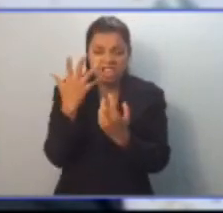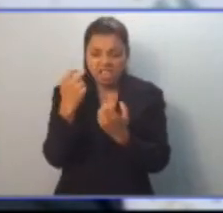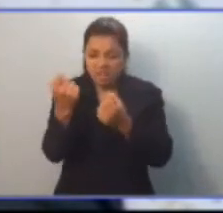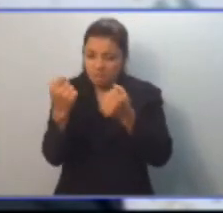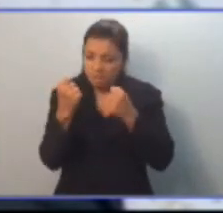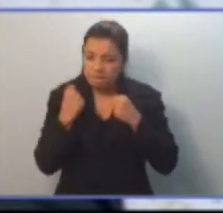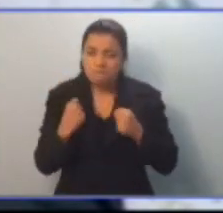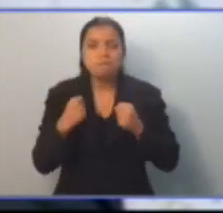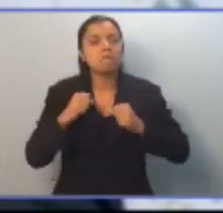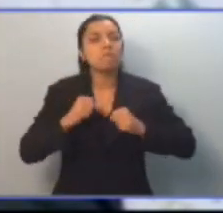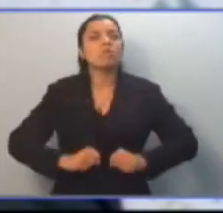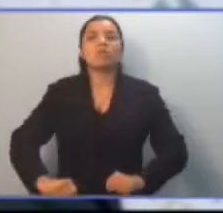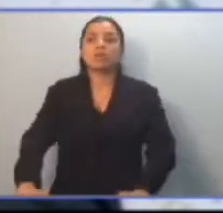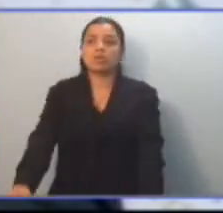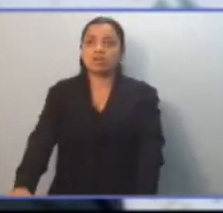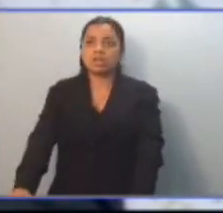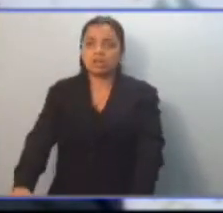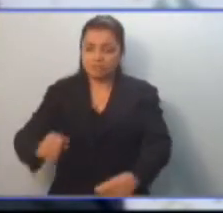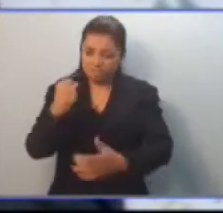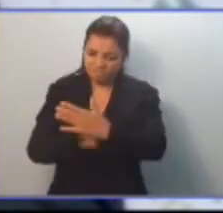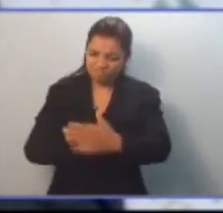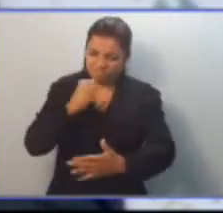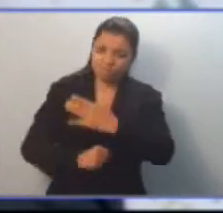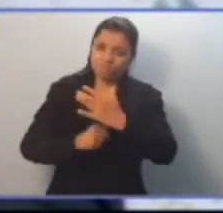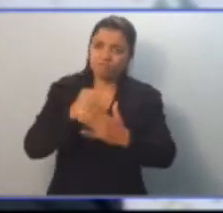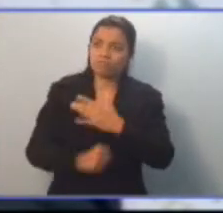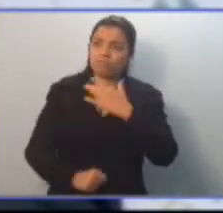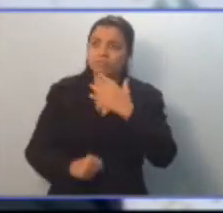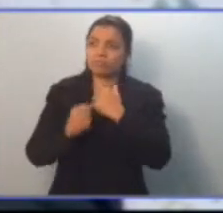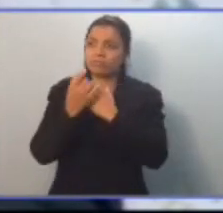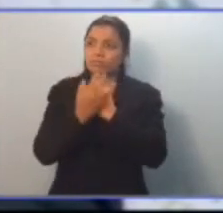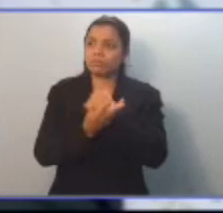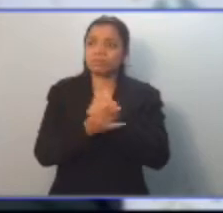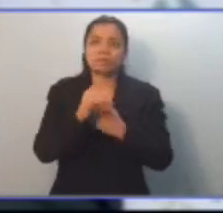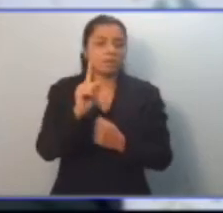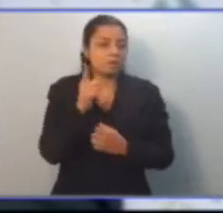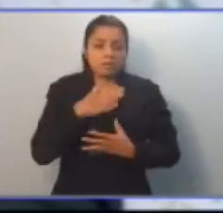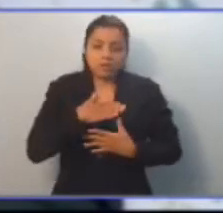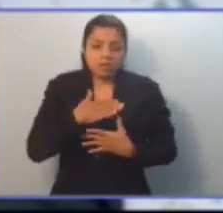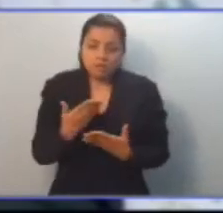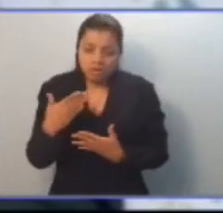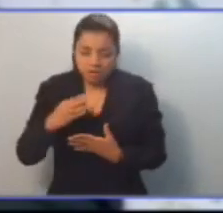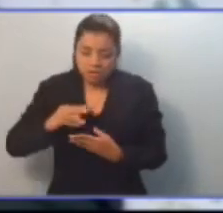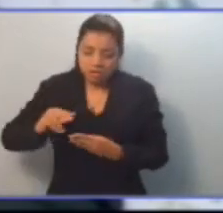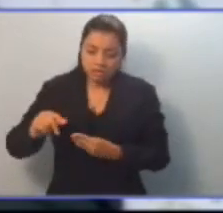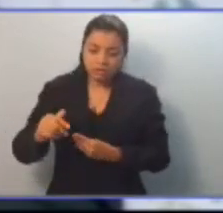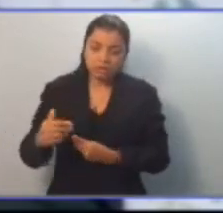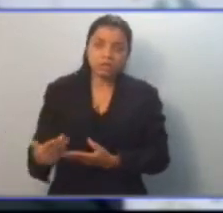en el charco de su sangre y no ceder un pedazo de su tierra.